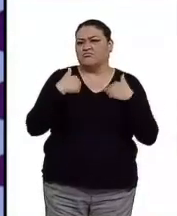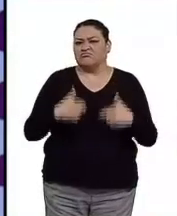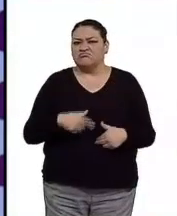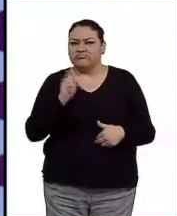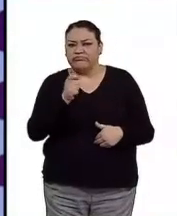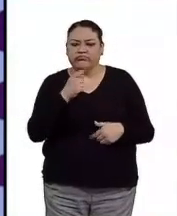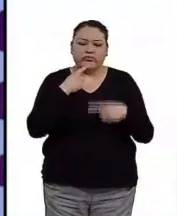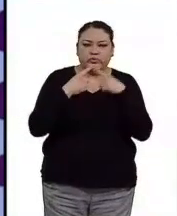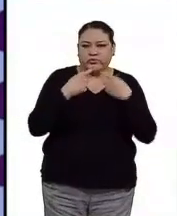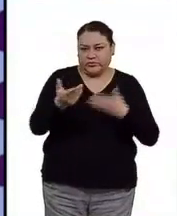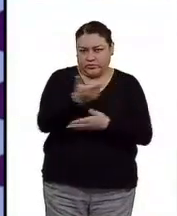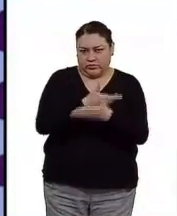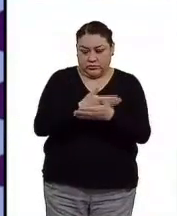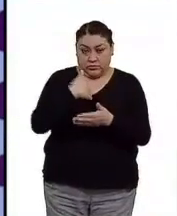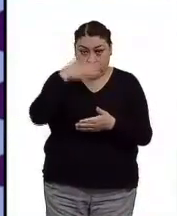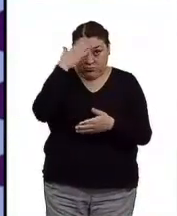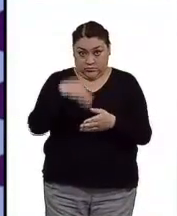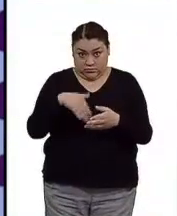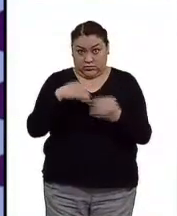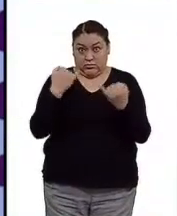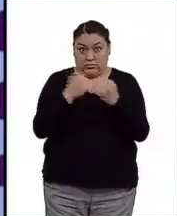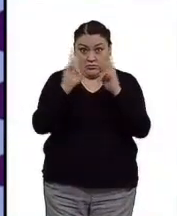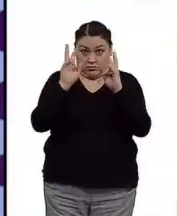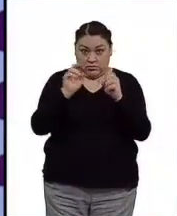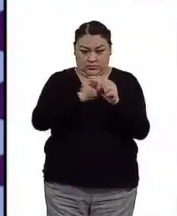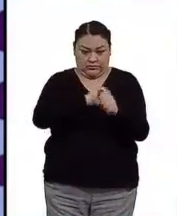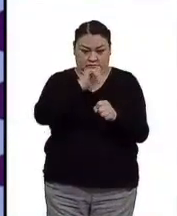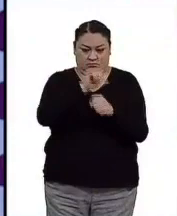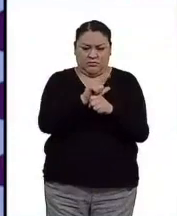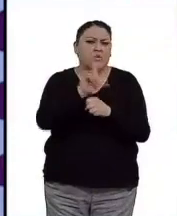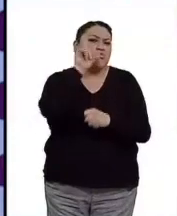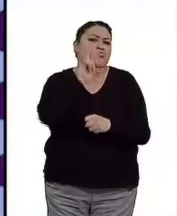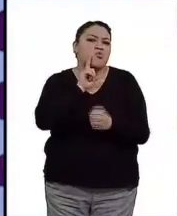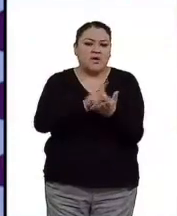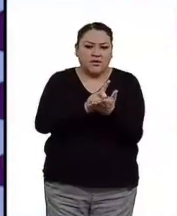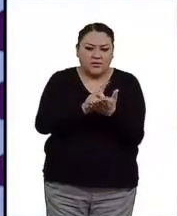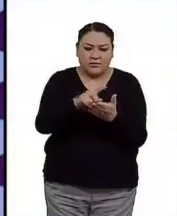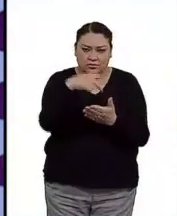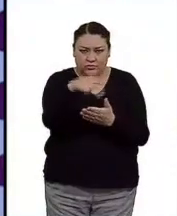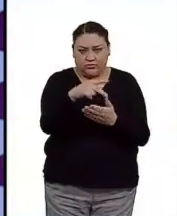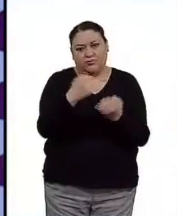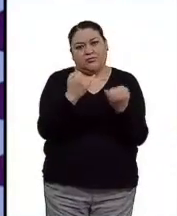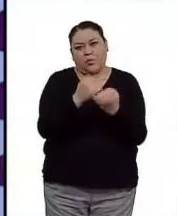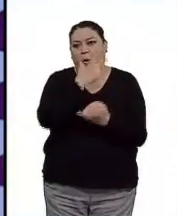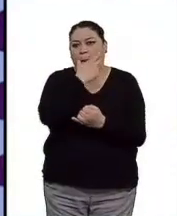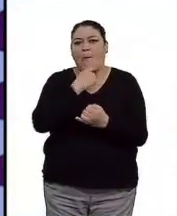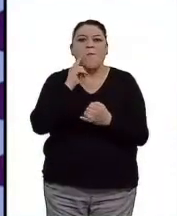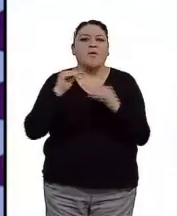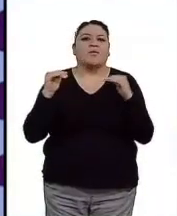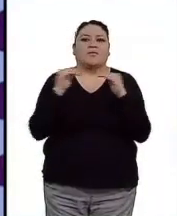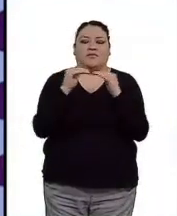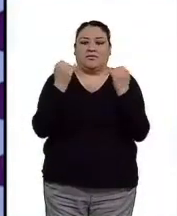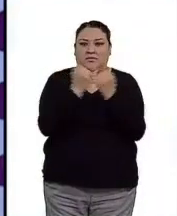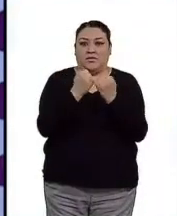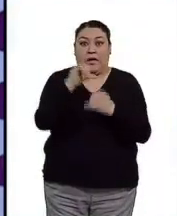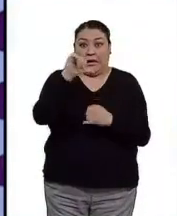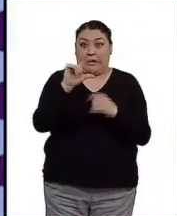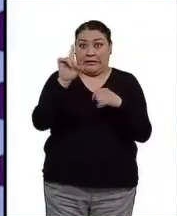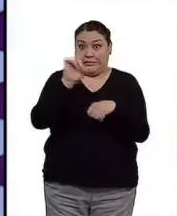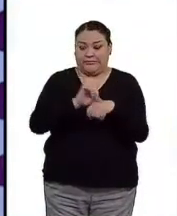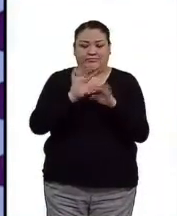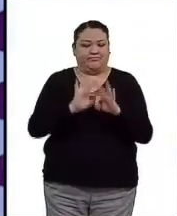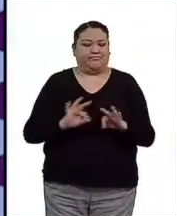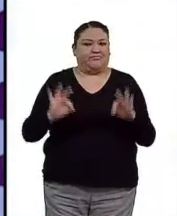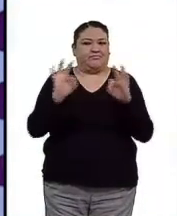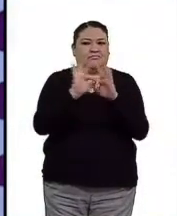parte de nuestros programas especiales sobre derecho de las mujeres e igualdad de género, el día de hoy abordaremos un tema de gran importancia social, como lo